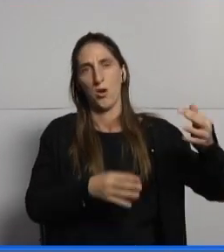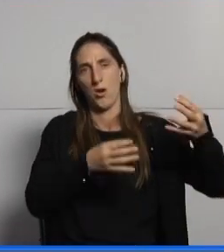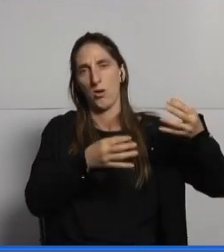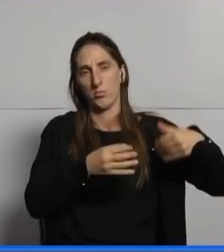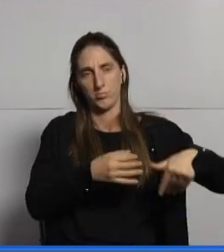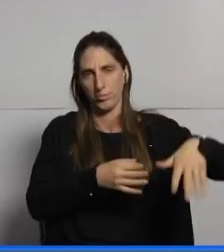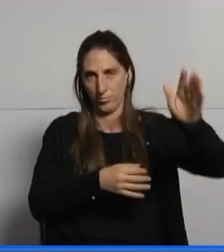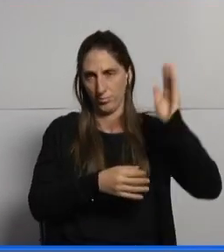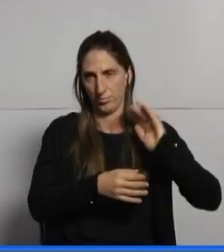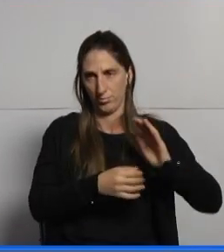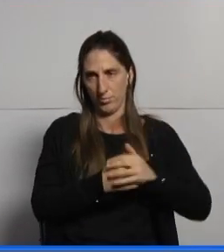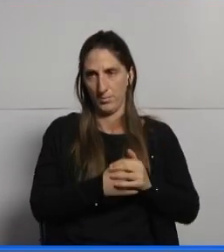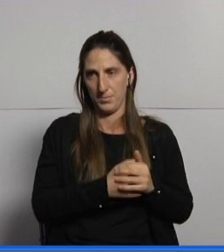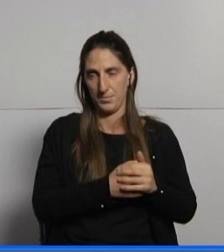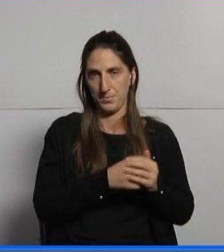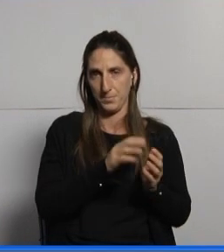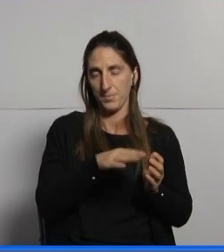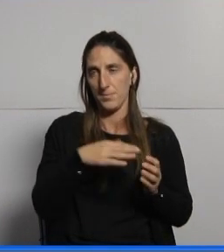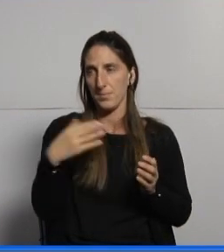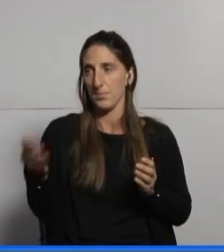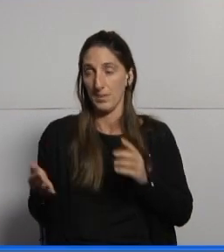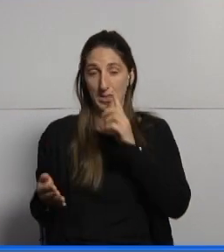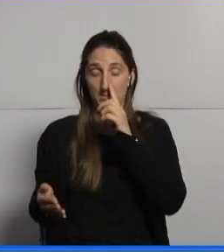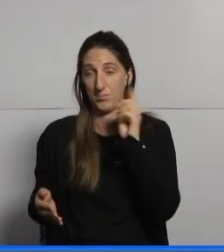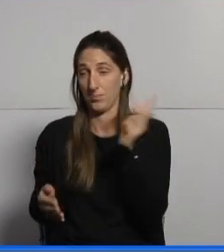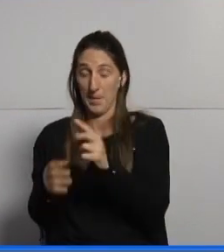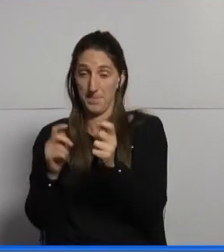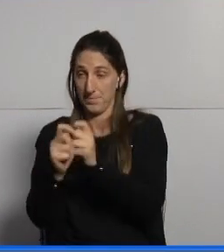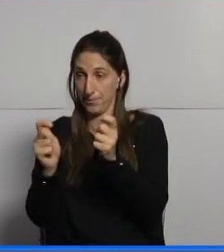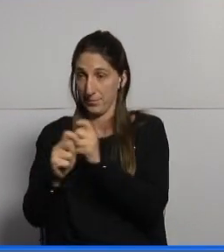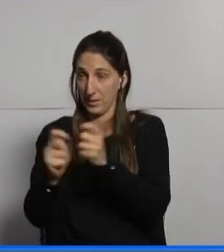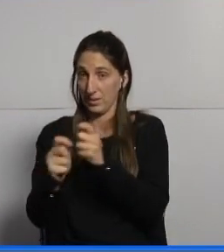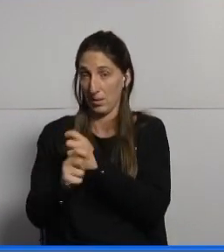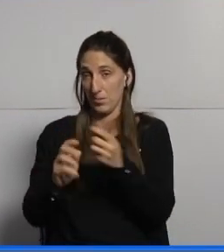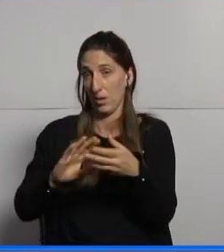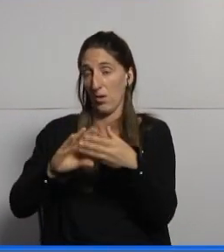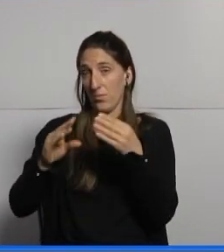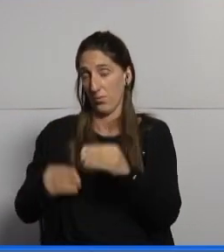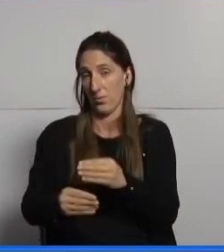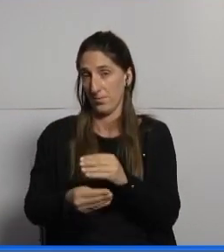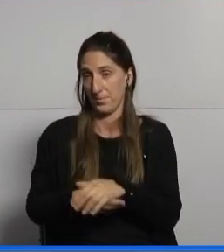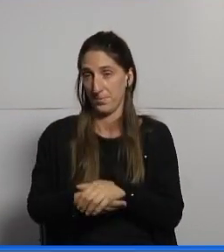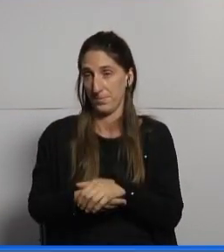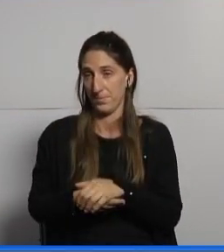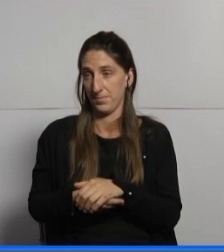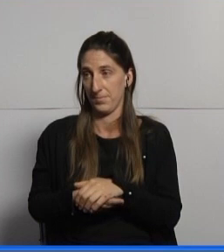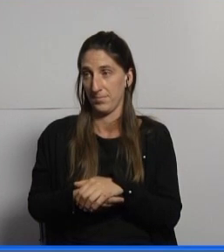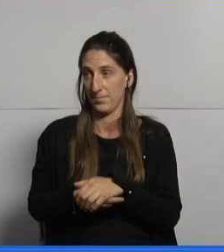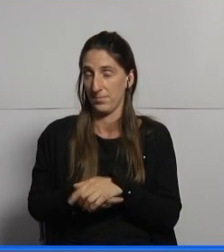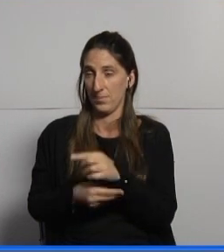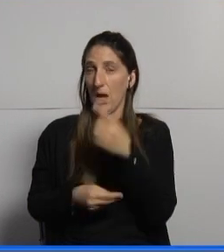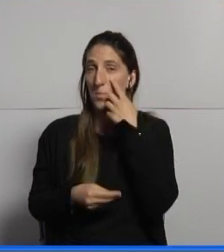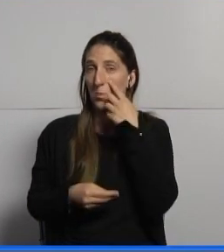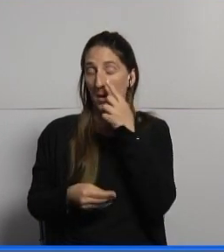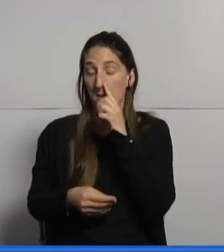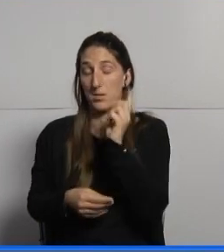concretos. Y en los enfoques de transformación tienen una modalidad agile, donde de alguna manera prueban